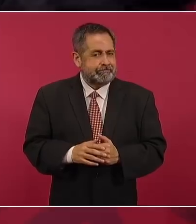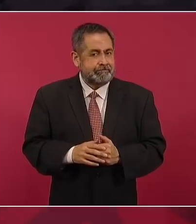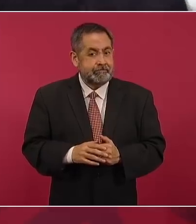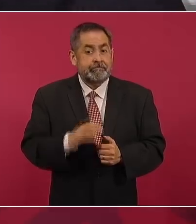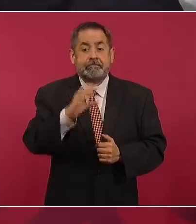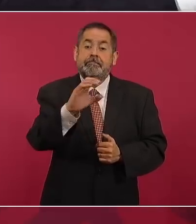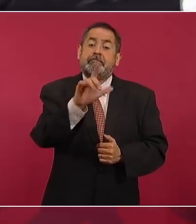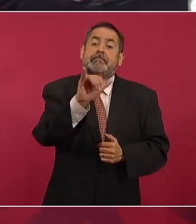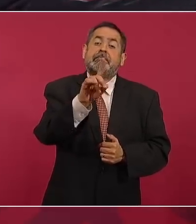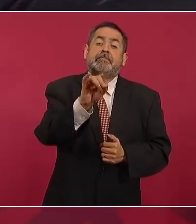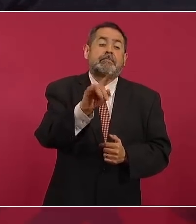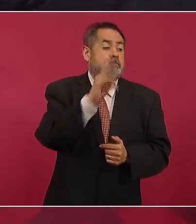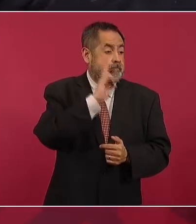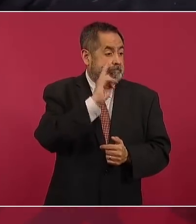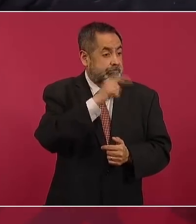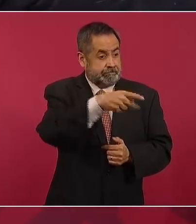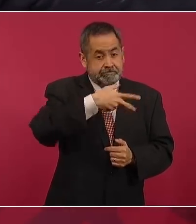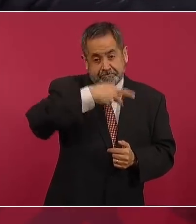Claudio.